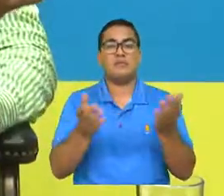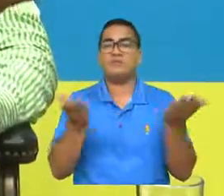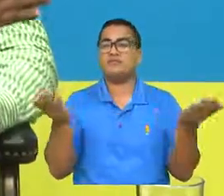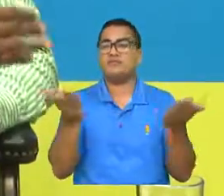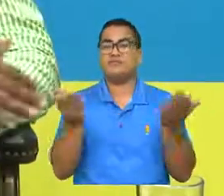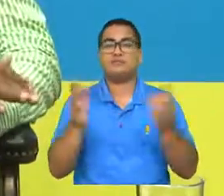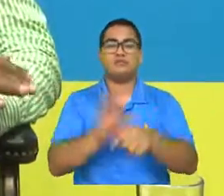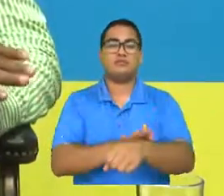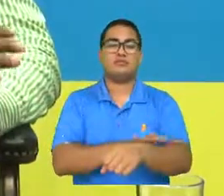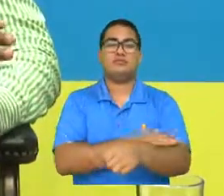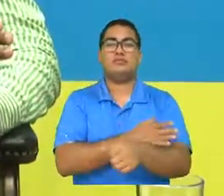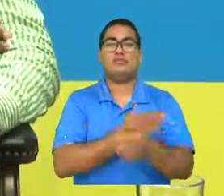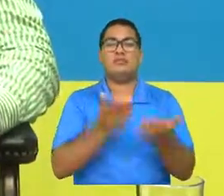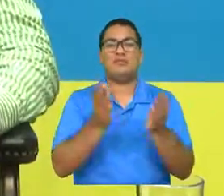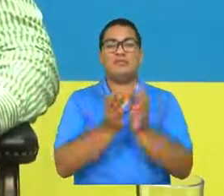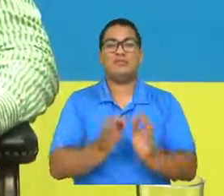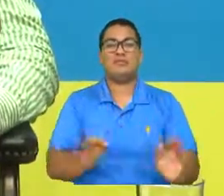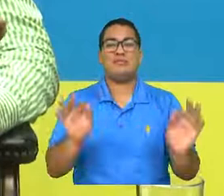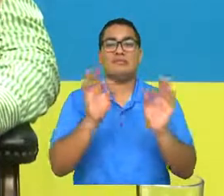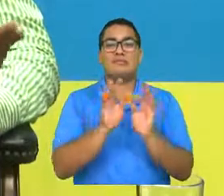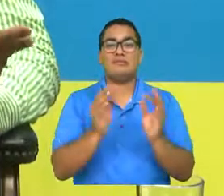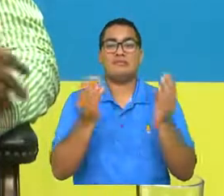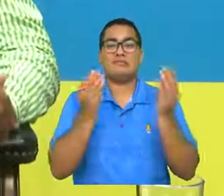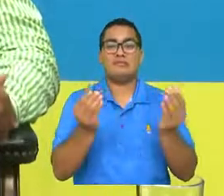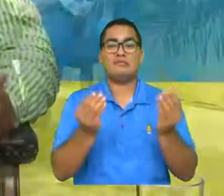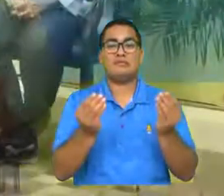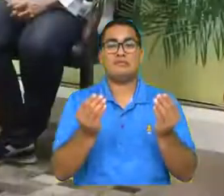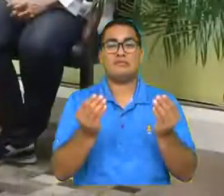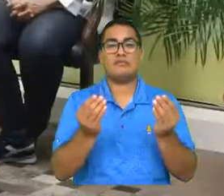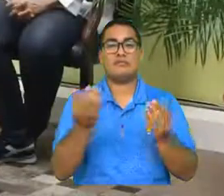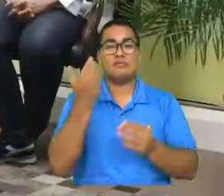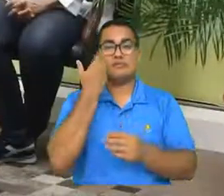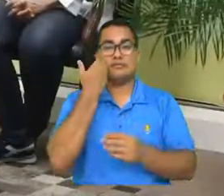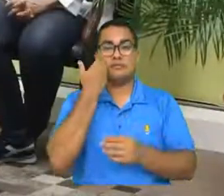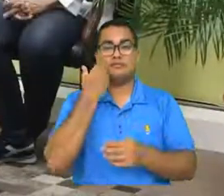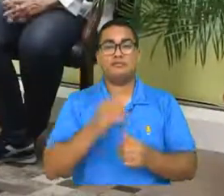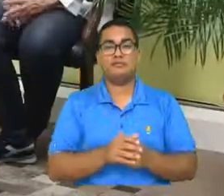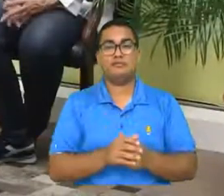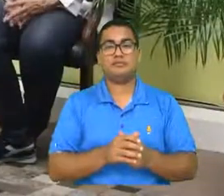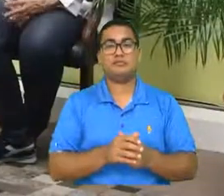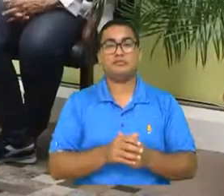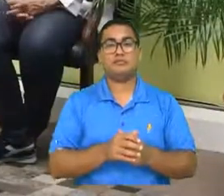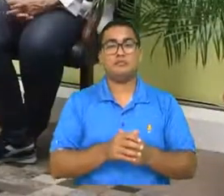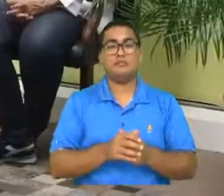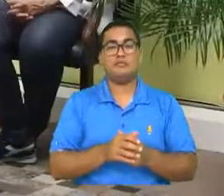importante, decíamos que tiene síntomas singulares esta enfermedad. Así es,